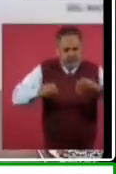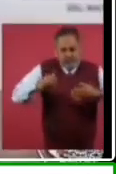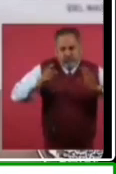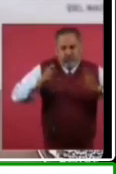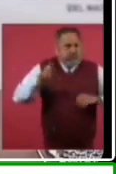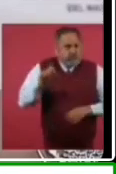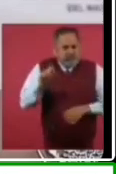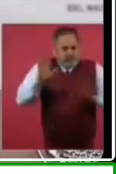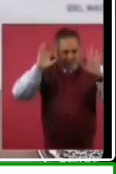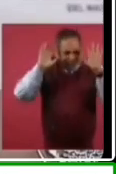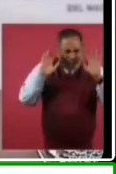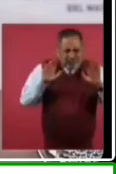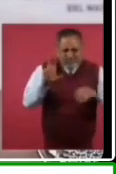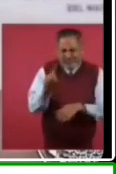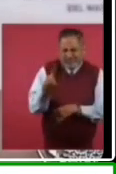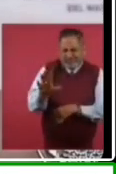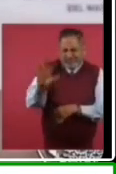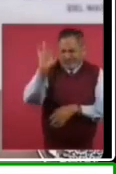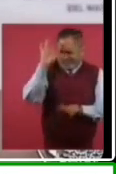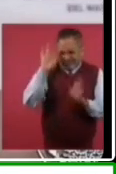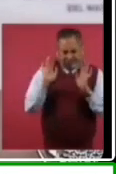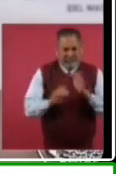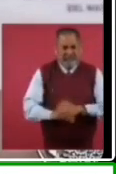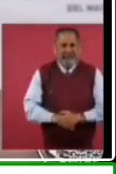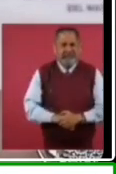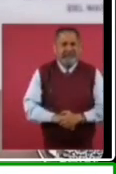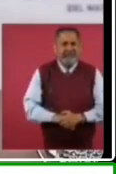20, 30,